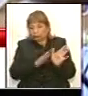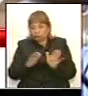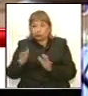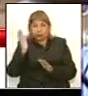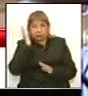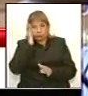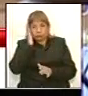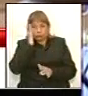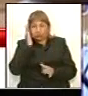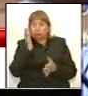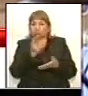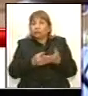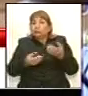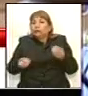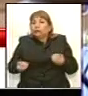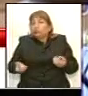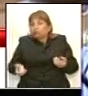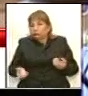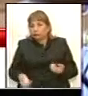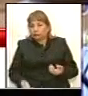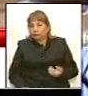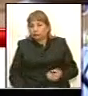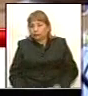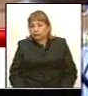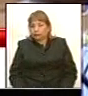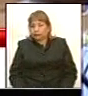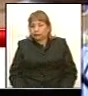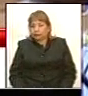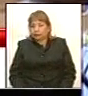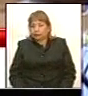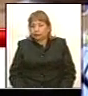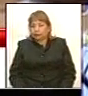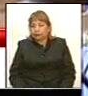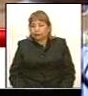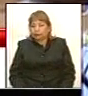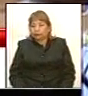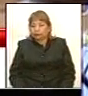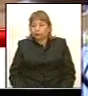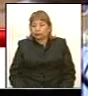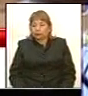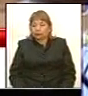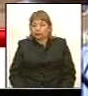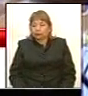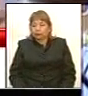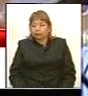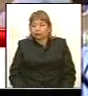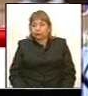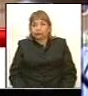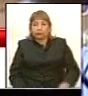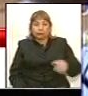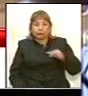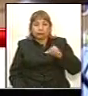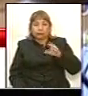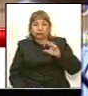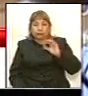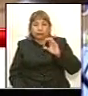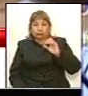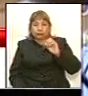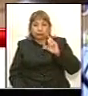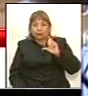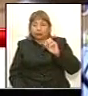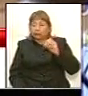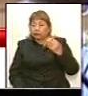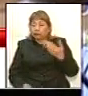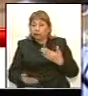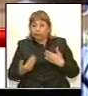también. Y por último, el tema de lo que le conversaba, el tema de la parte de los protocolos. Tienen que tener ustedes